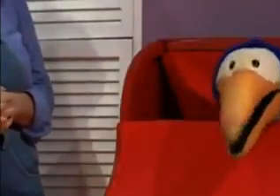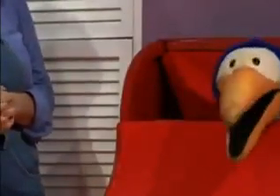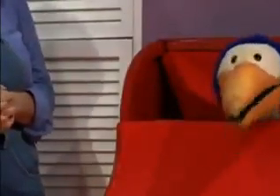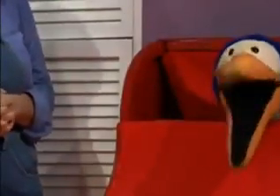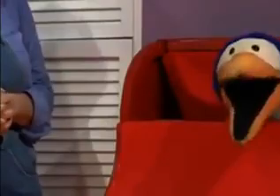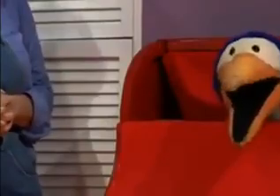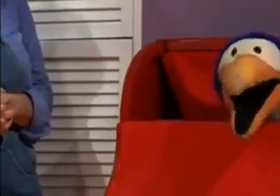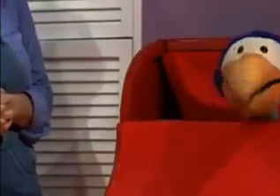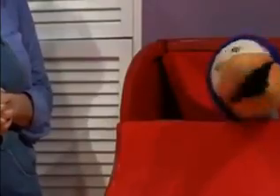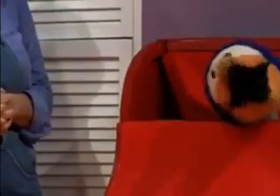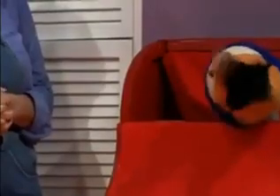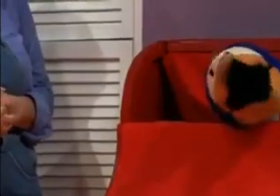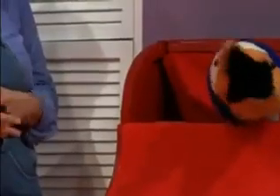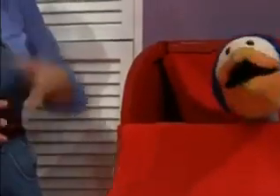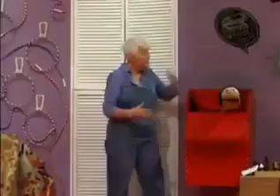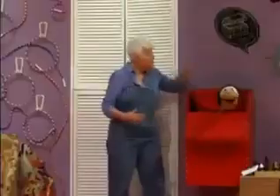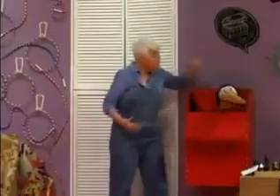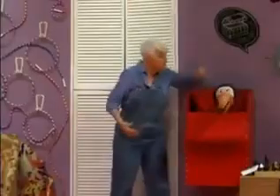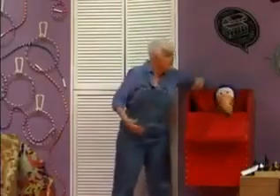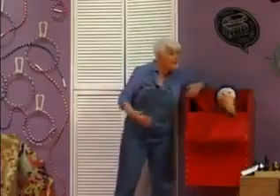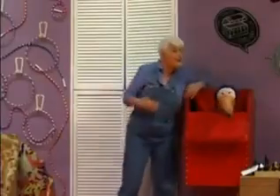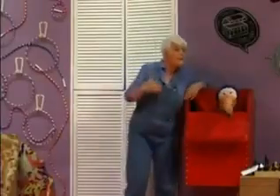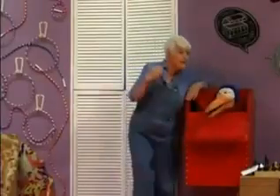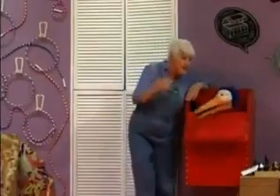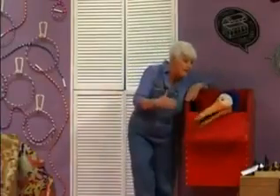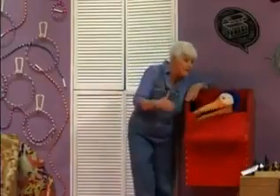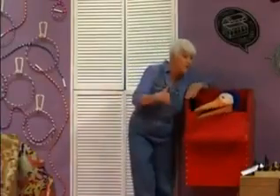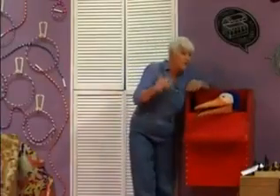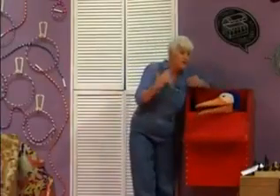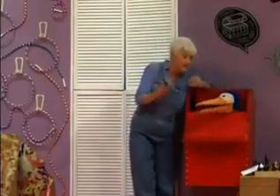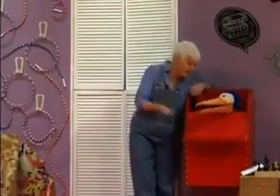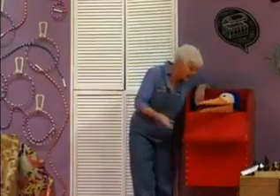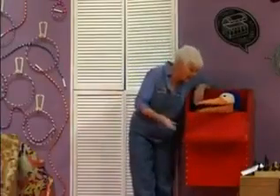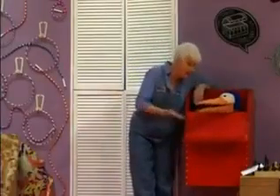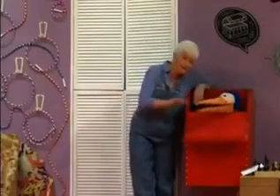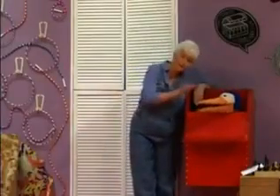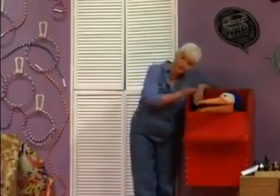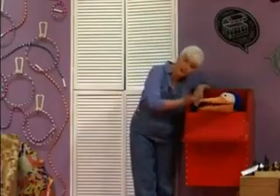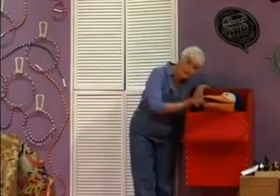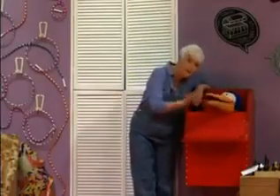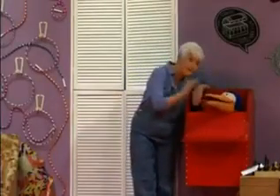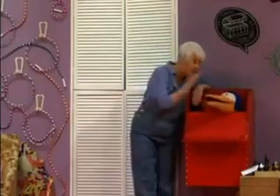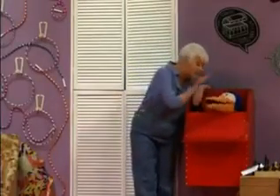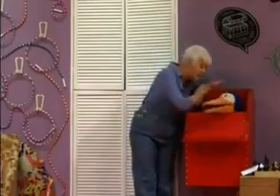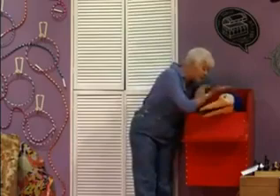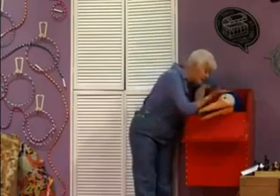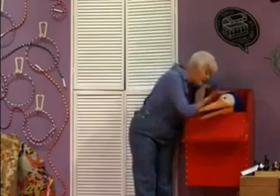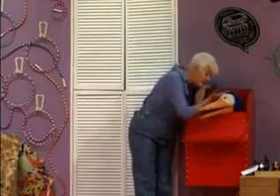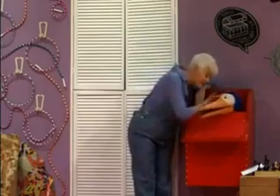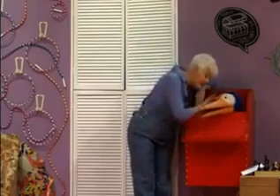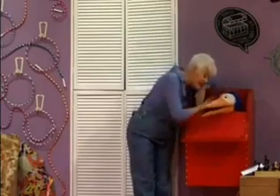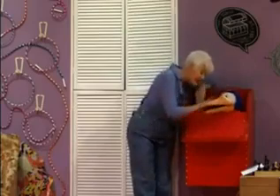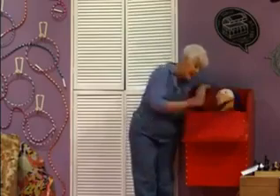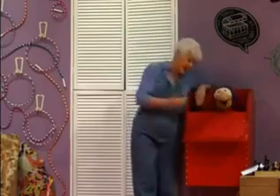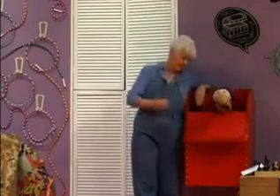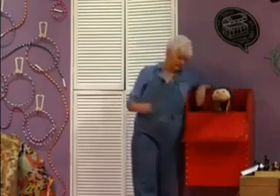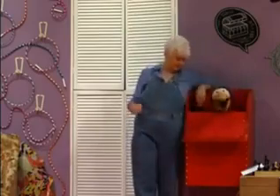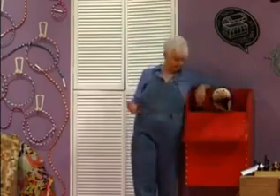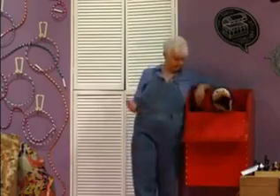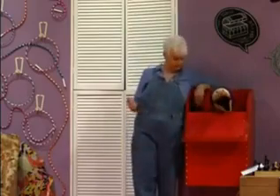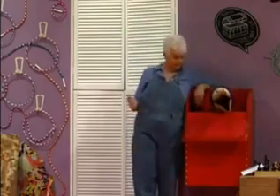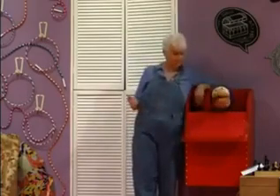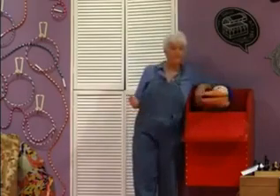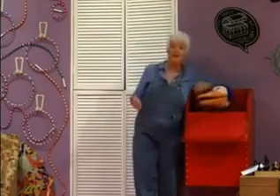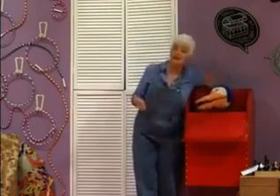punta de la lengua, pero no sale. Lo que pasa es que también son cosas de la edad. A ti no te pasa porque todavía eres muy tierna.